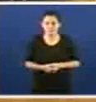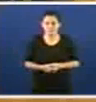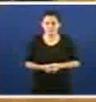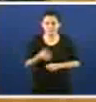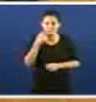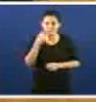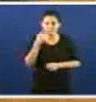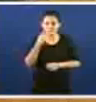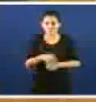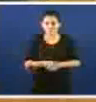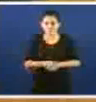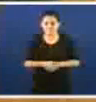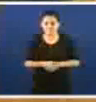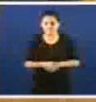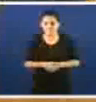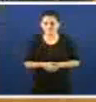Mire,